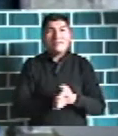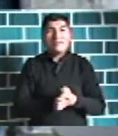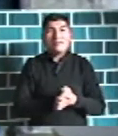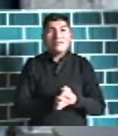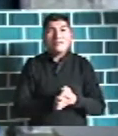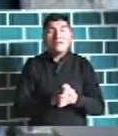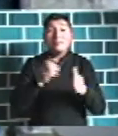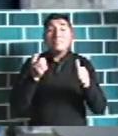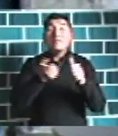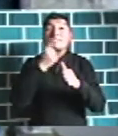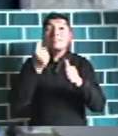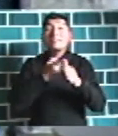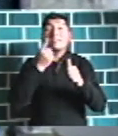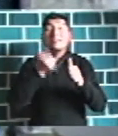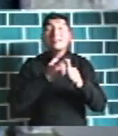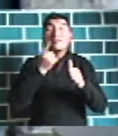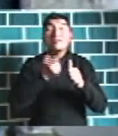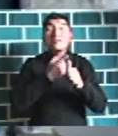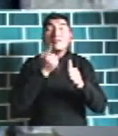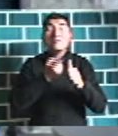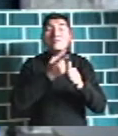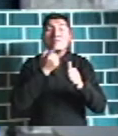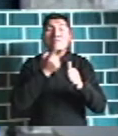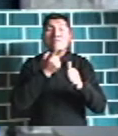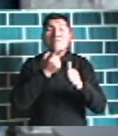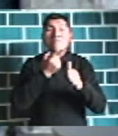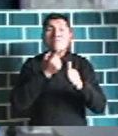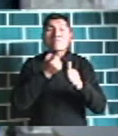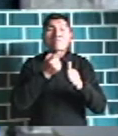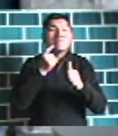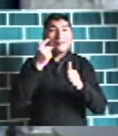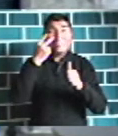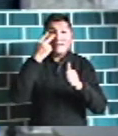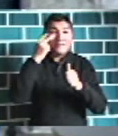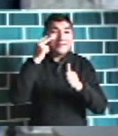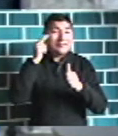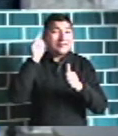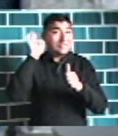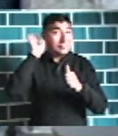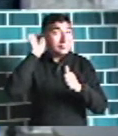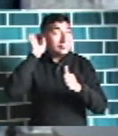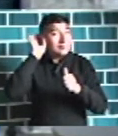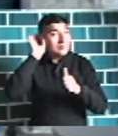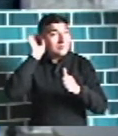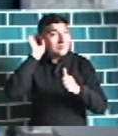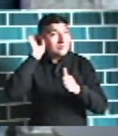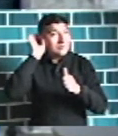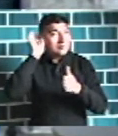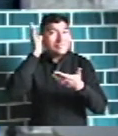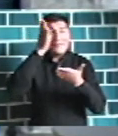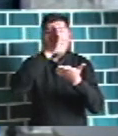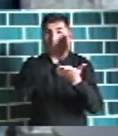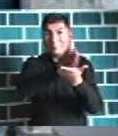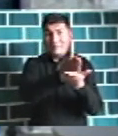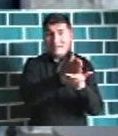el primero es escucha detente